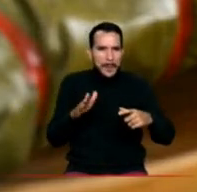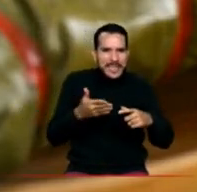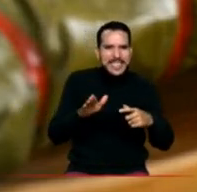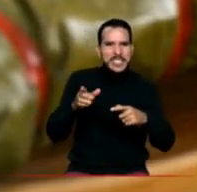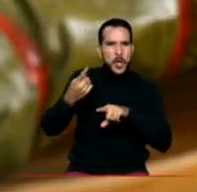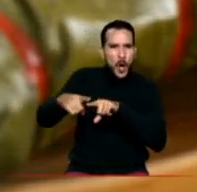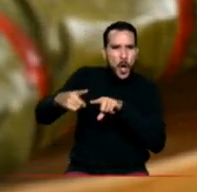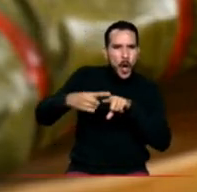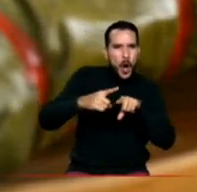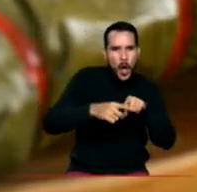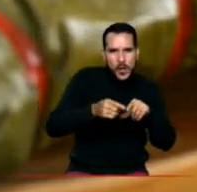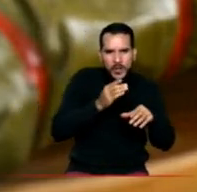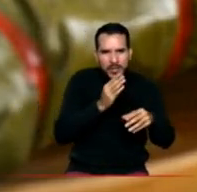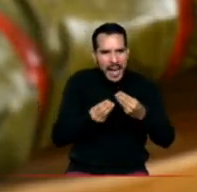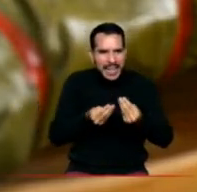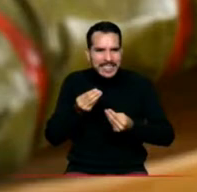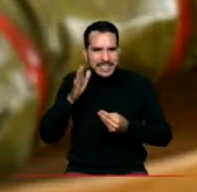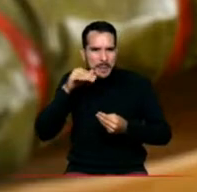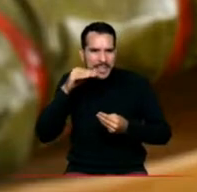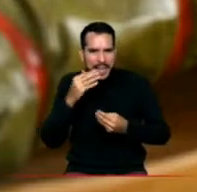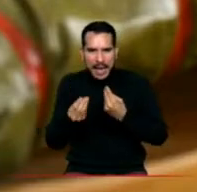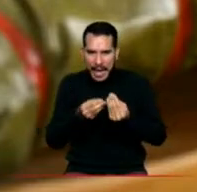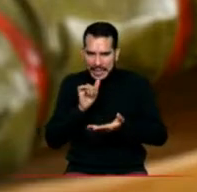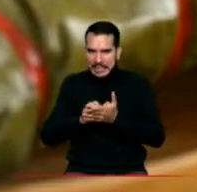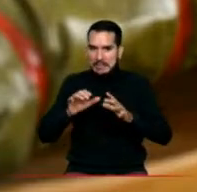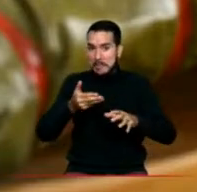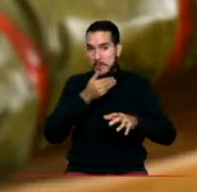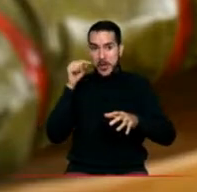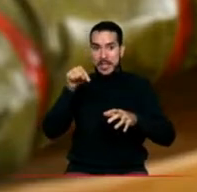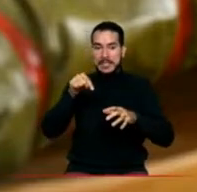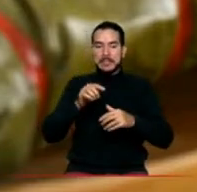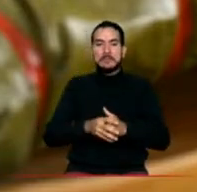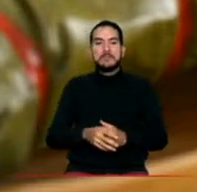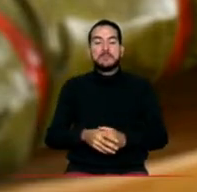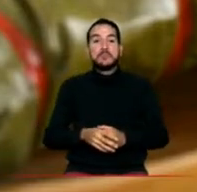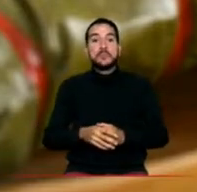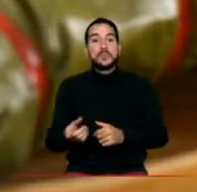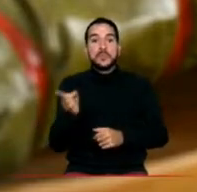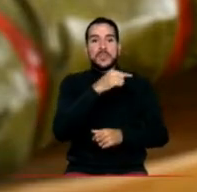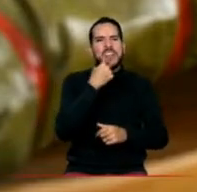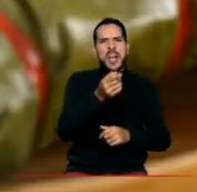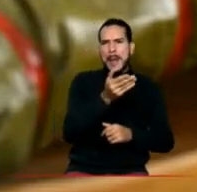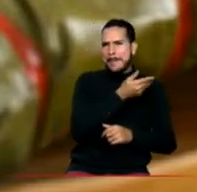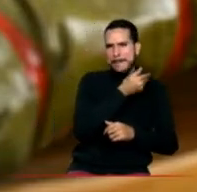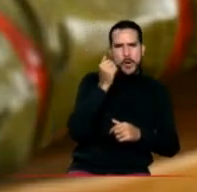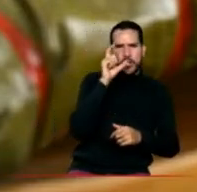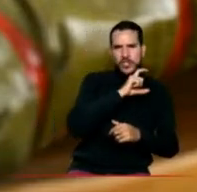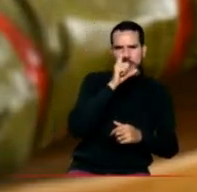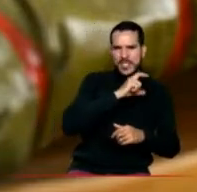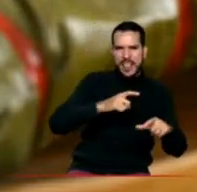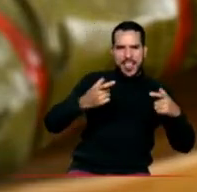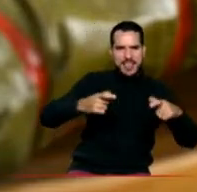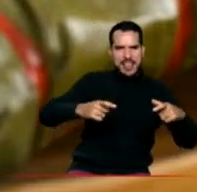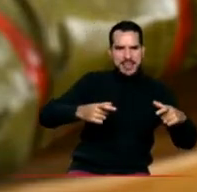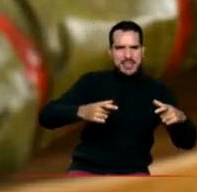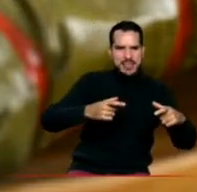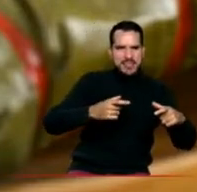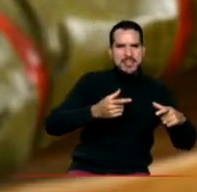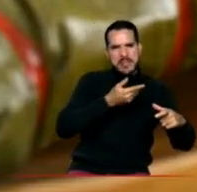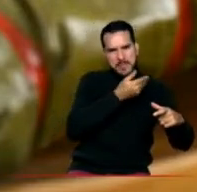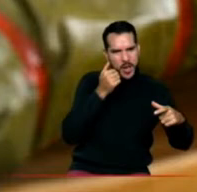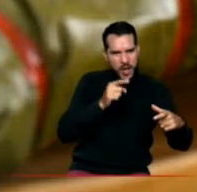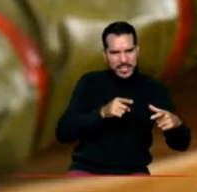tamal bayuno, ganó el tamal bayuno. Nicole Susartes dijo sancocho y chuleta, yo también le apuesto a la chuleta. ¡Qué rico! No, yo prefiero el sancocho.